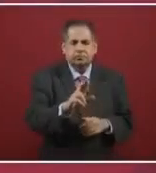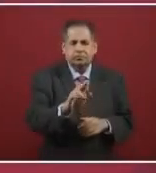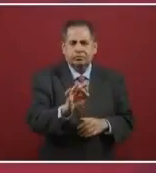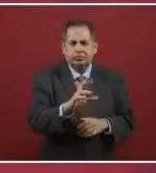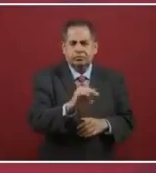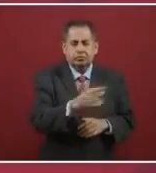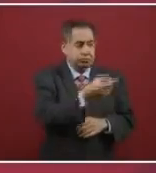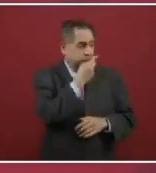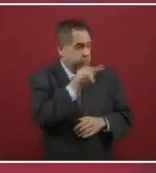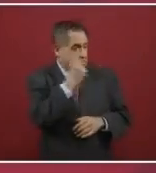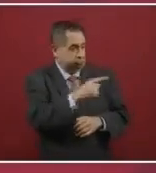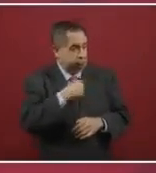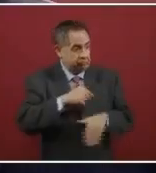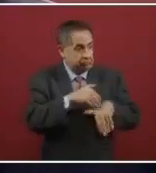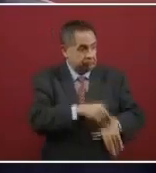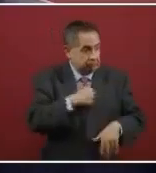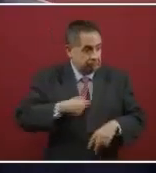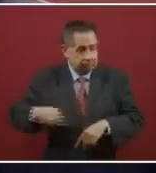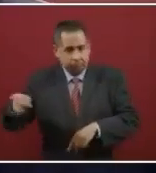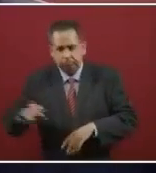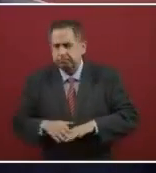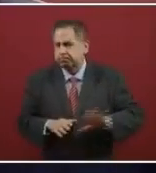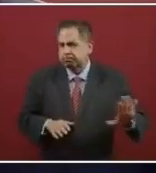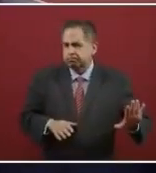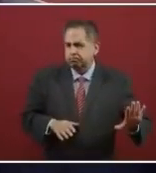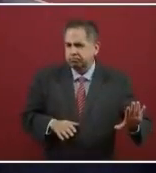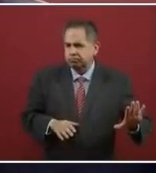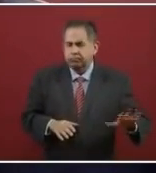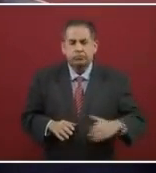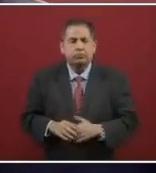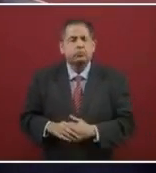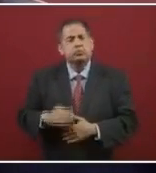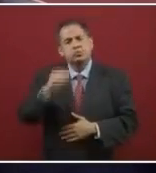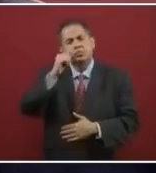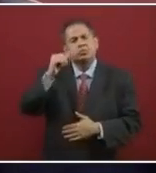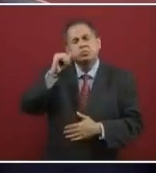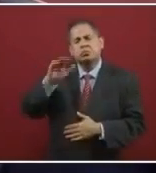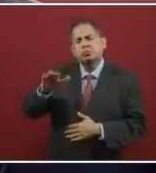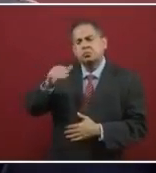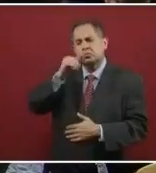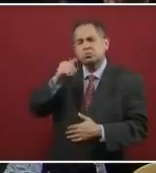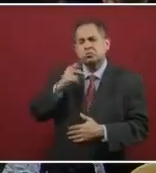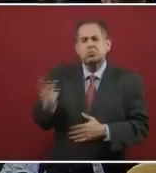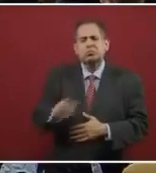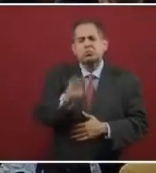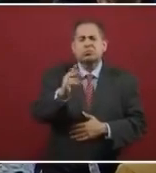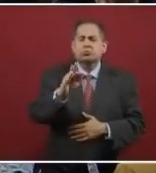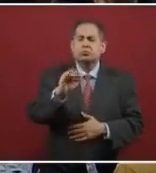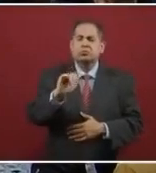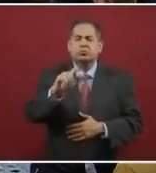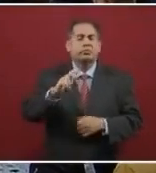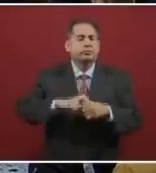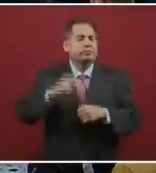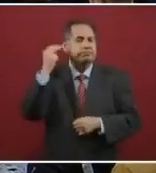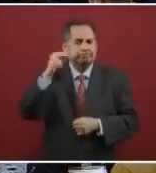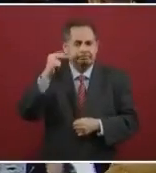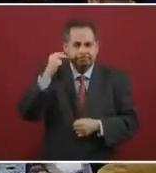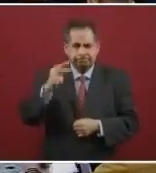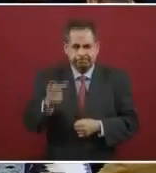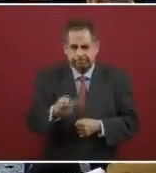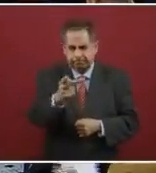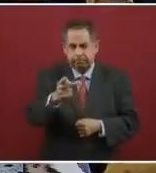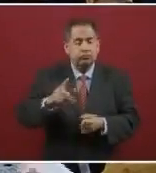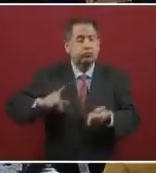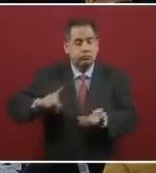quien me ponga la agenda. Se le preguntó ayer al fiscal en Veracruz, bueno,